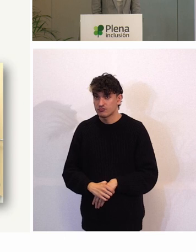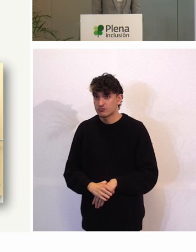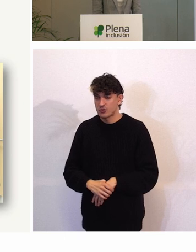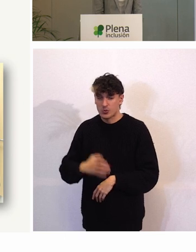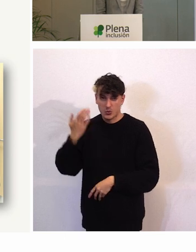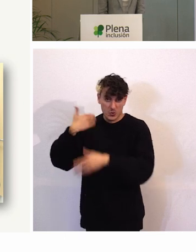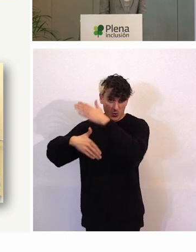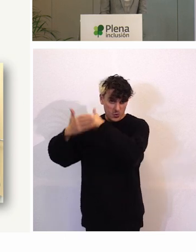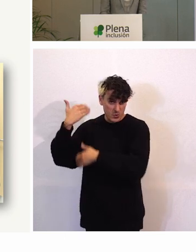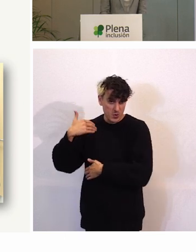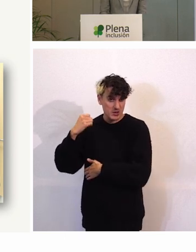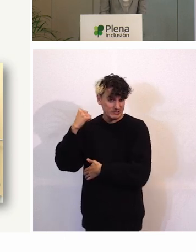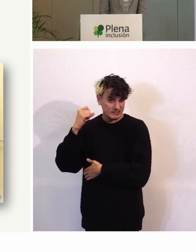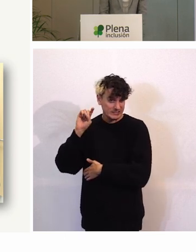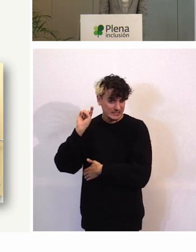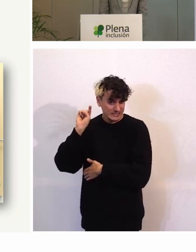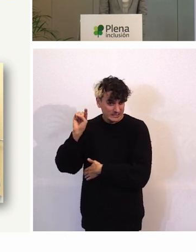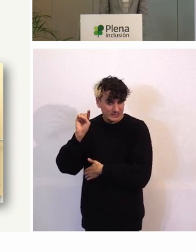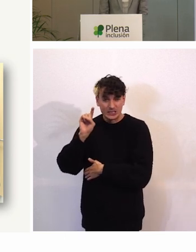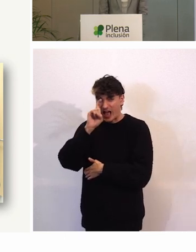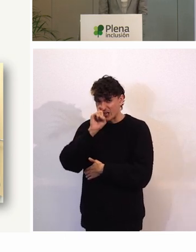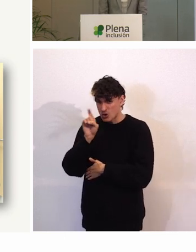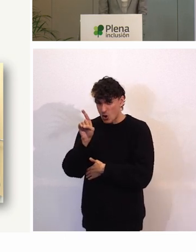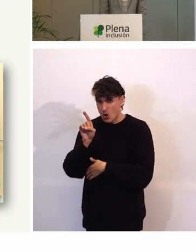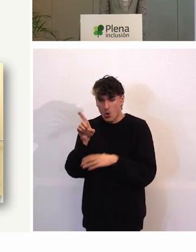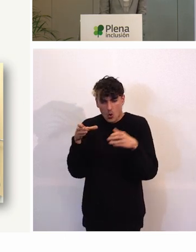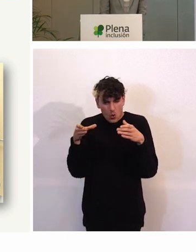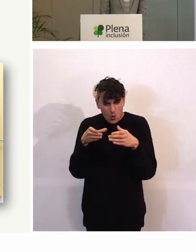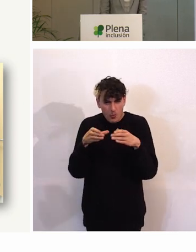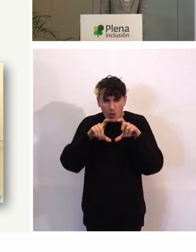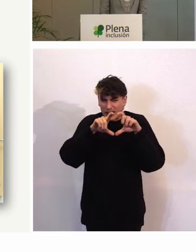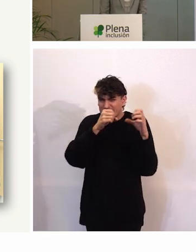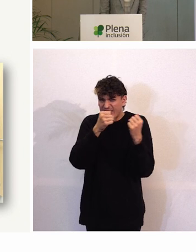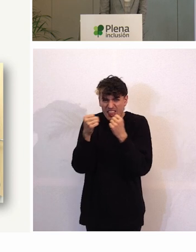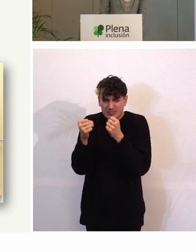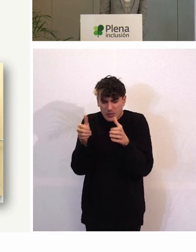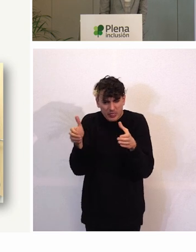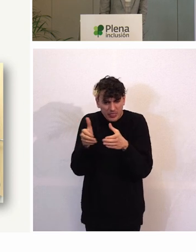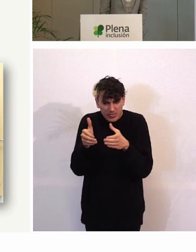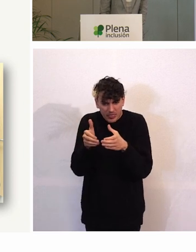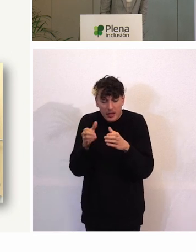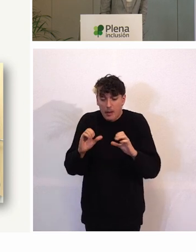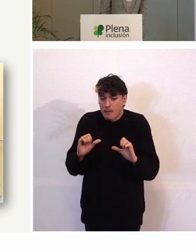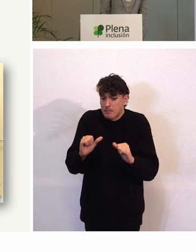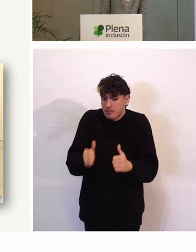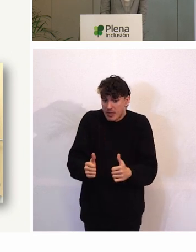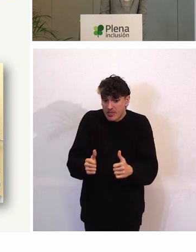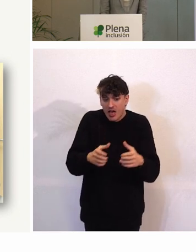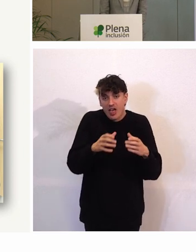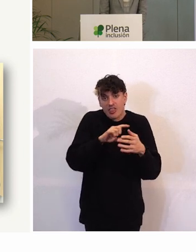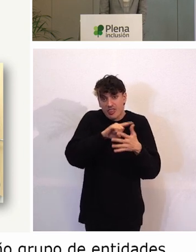Ese año un pequeño grupo de entidades ponen en marcha cinco grupos de autogestores.